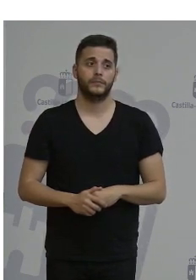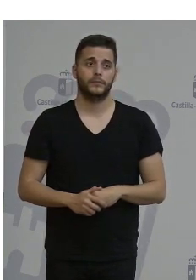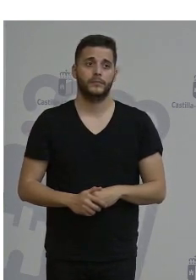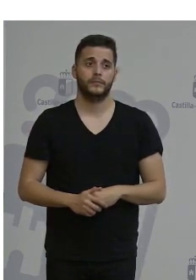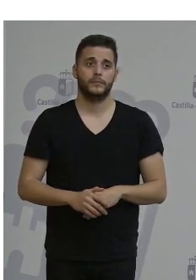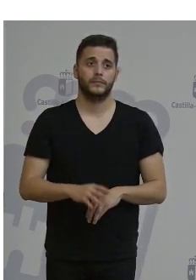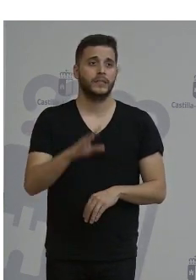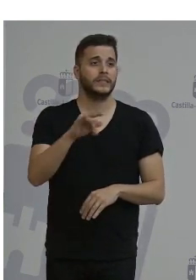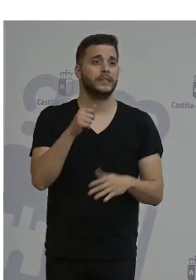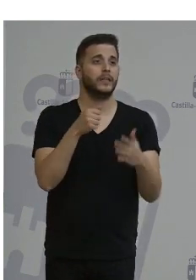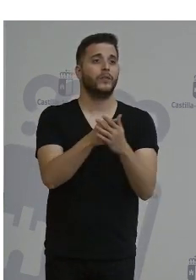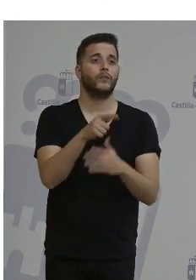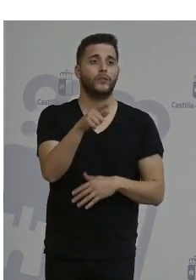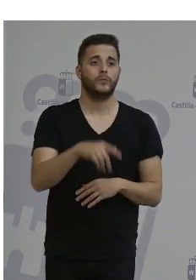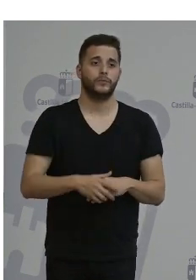Sí, allí al fondo.